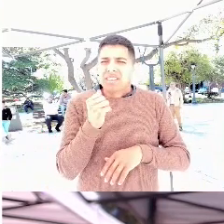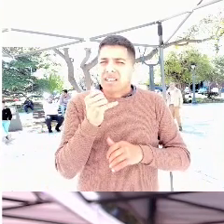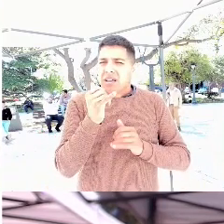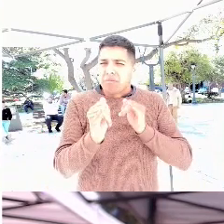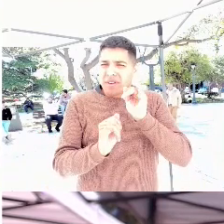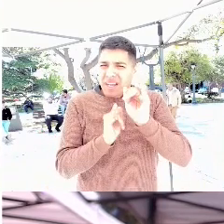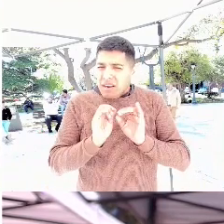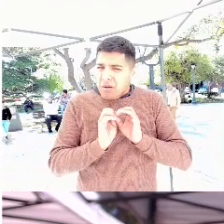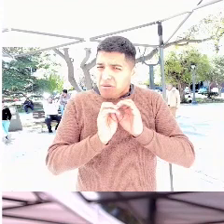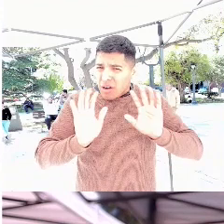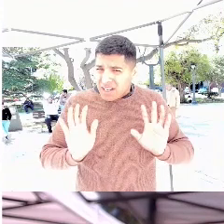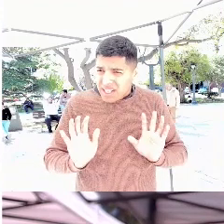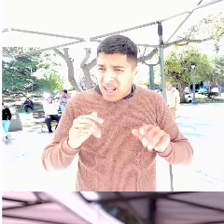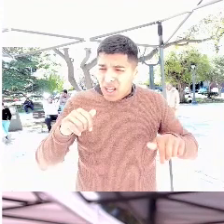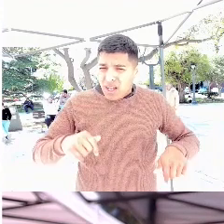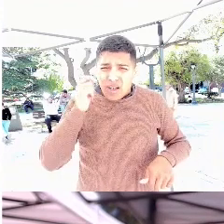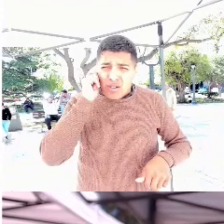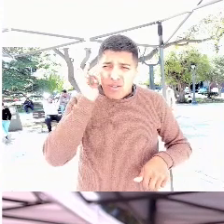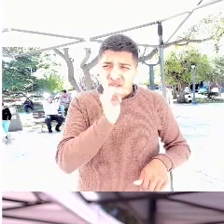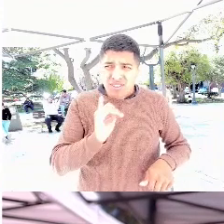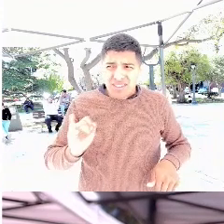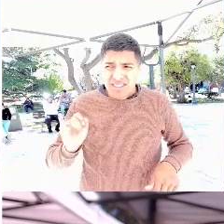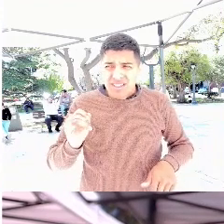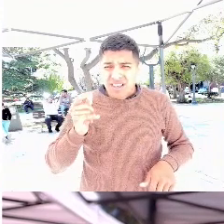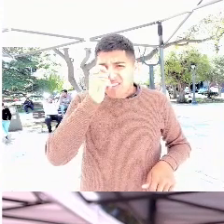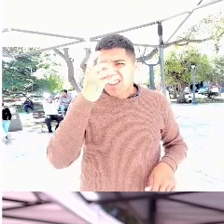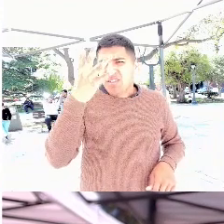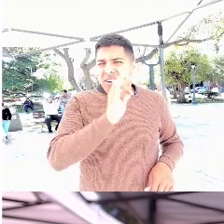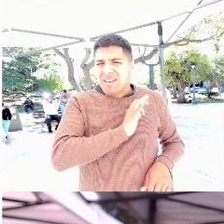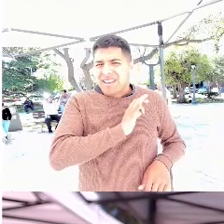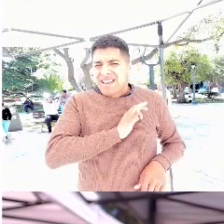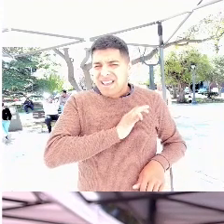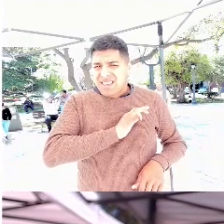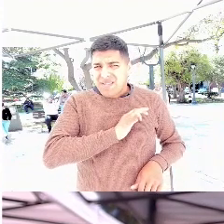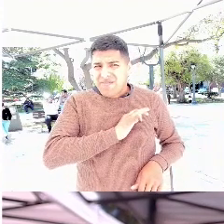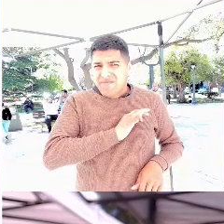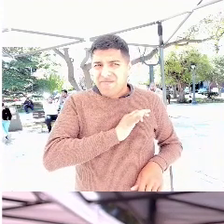términos. En Godecruz hace 24 años se viene